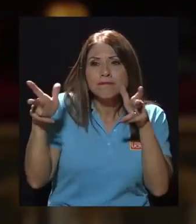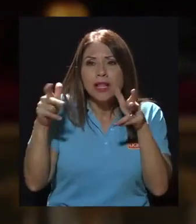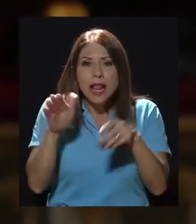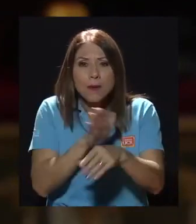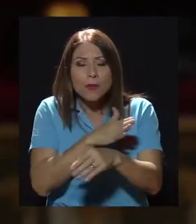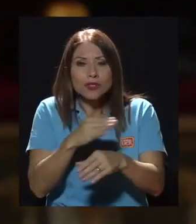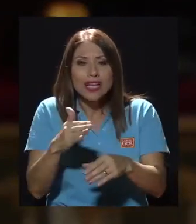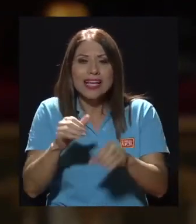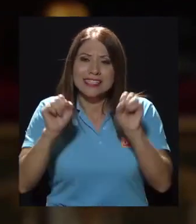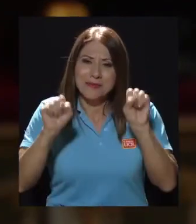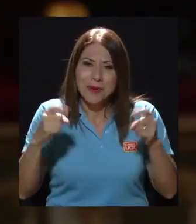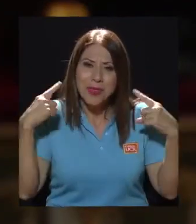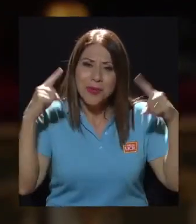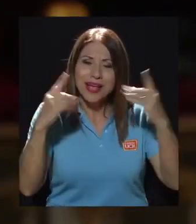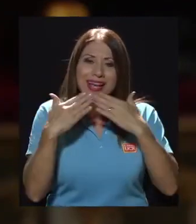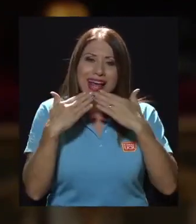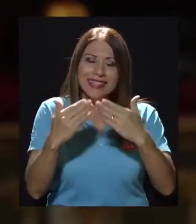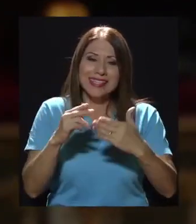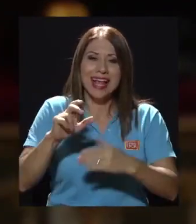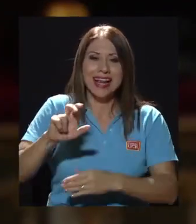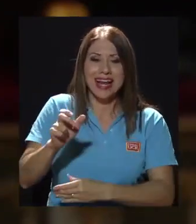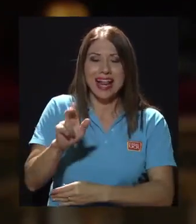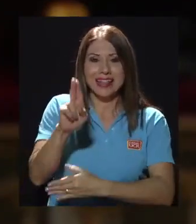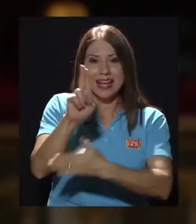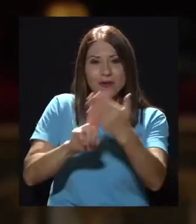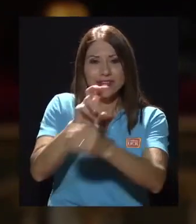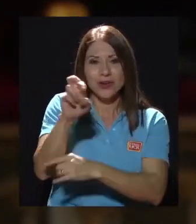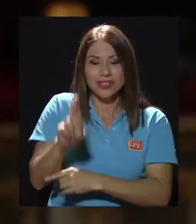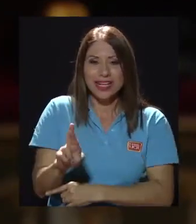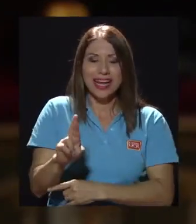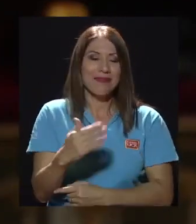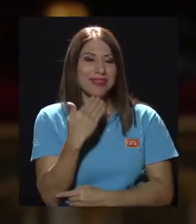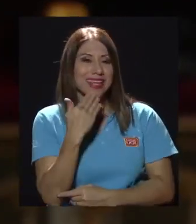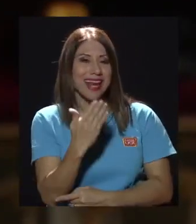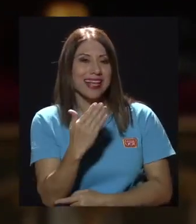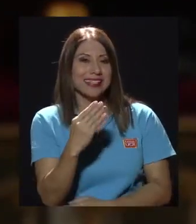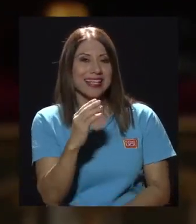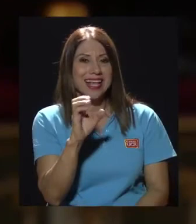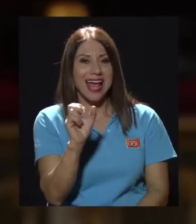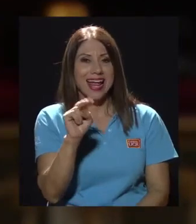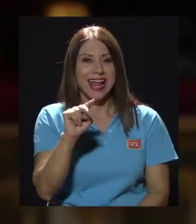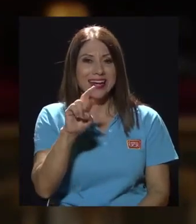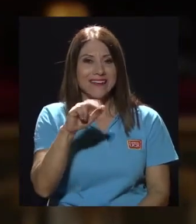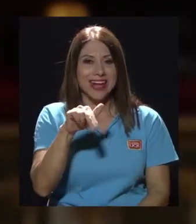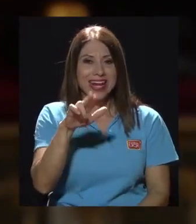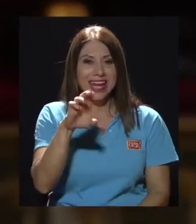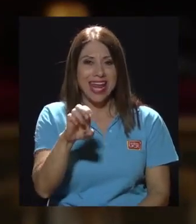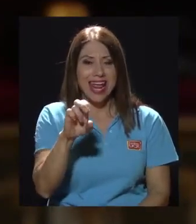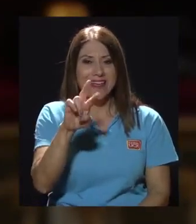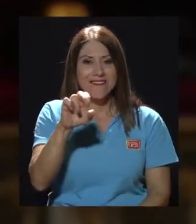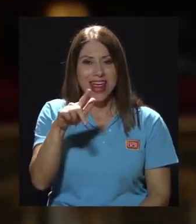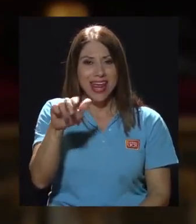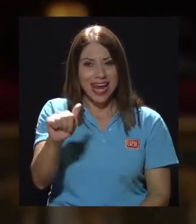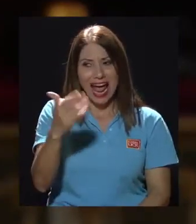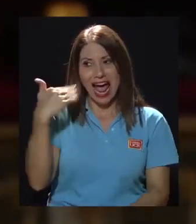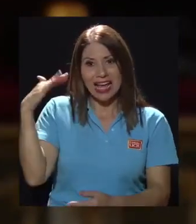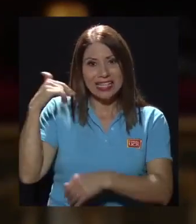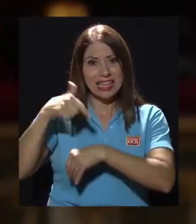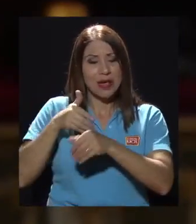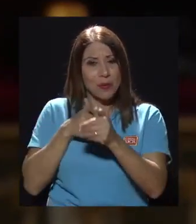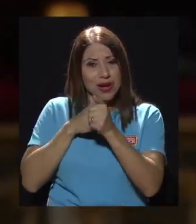es posible gracias al Canal Universidad de Costa Rica. Hoy yo tengo que darle gracias a Enrique Vega, que de hace mucho tiempo viene liderando ese gran